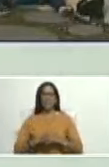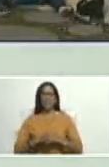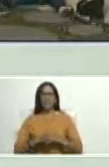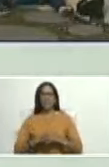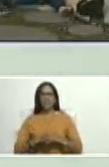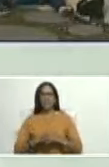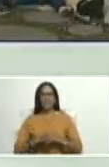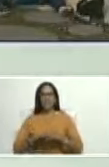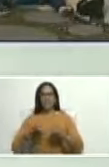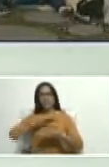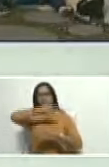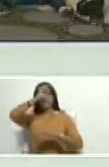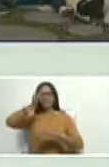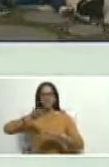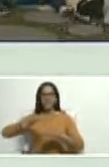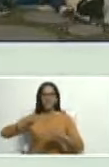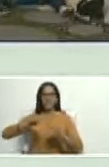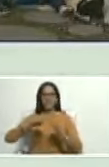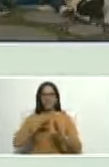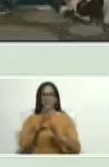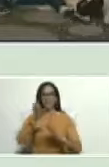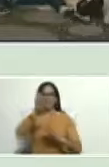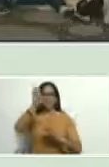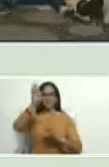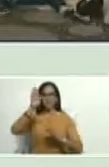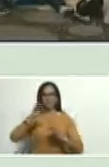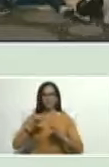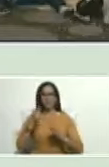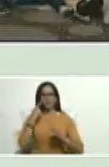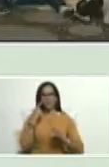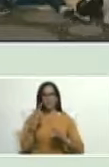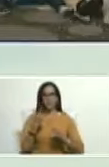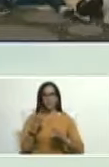el Guarayra Repano, para ver